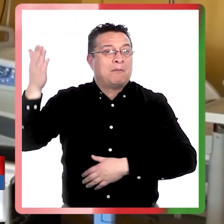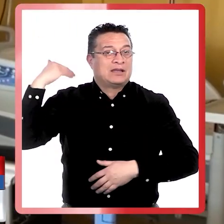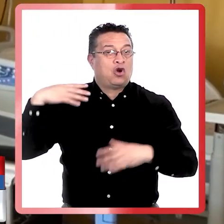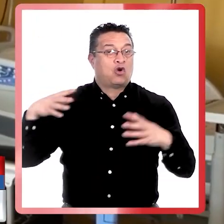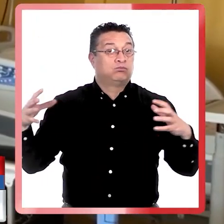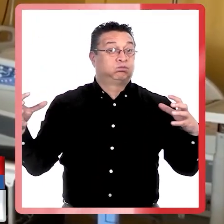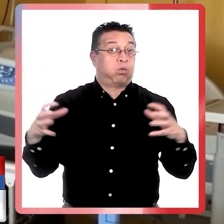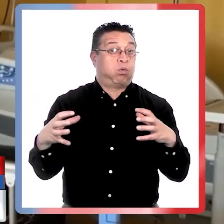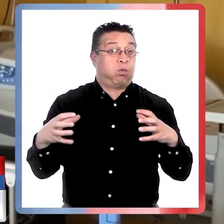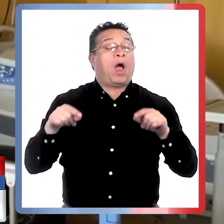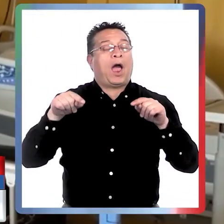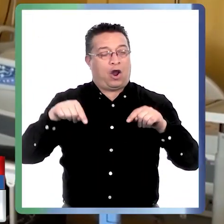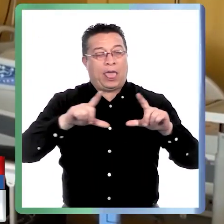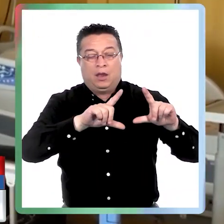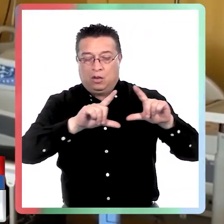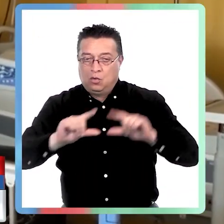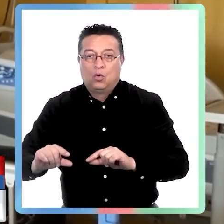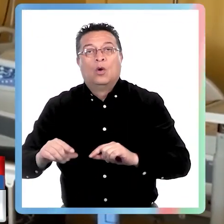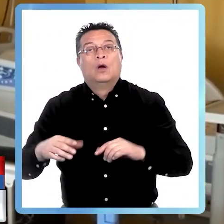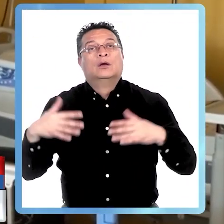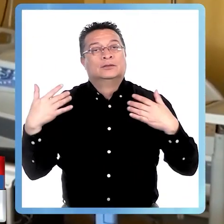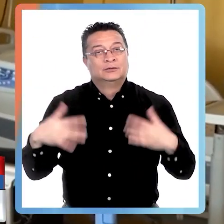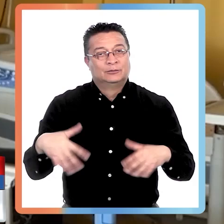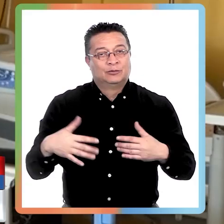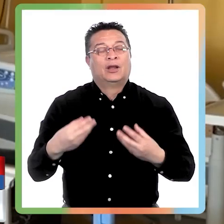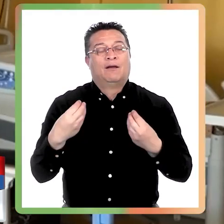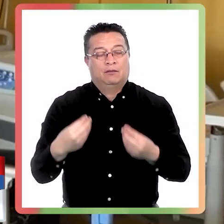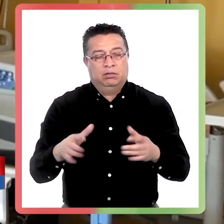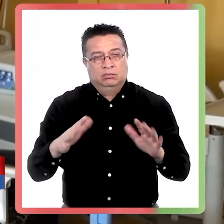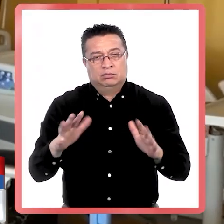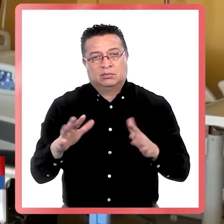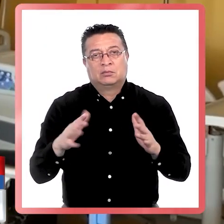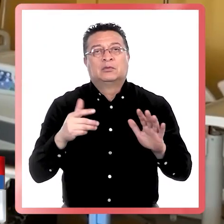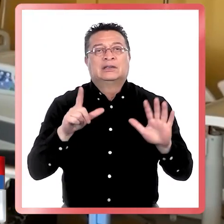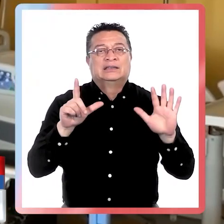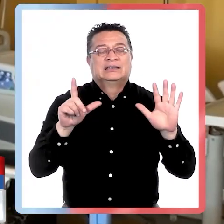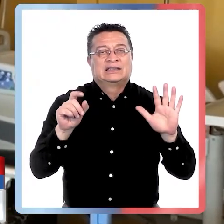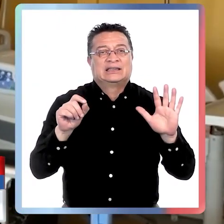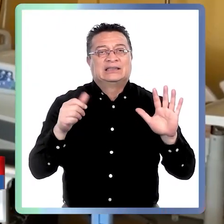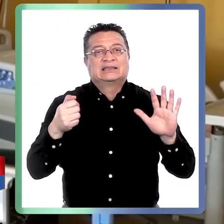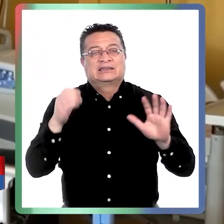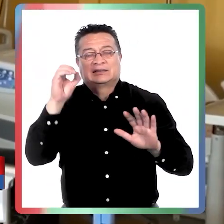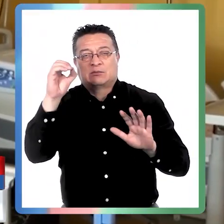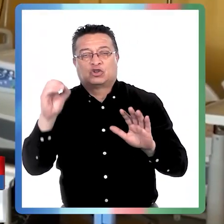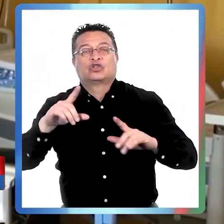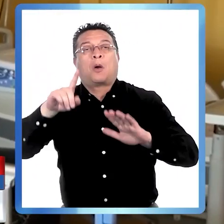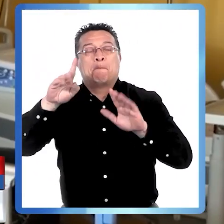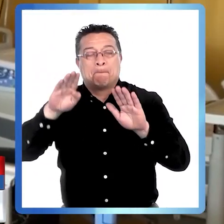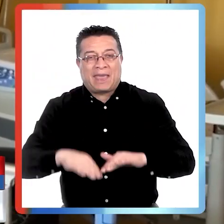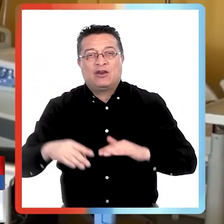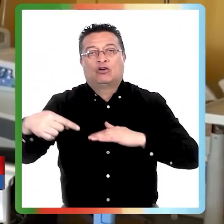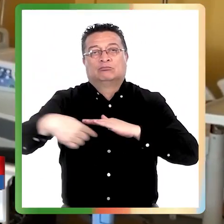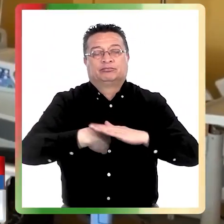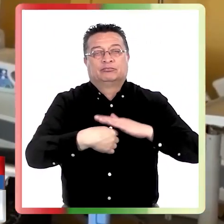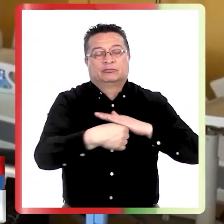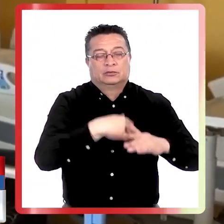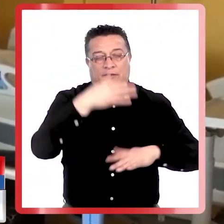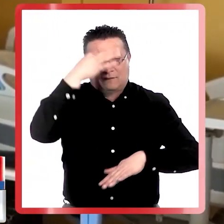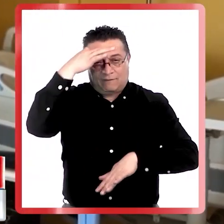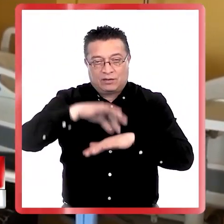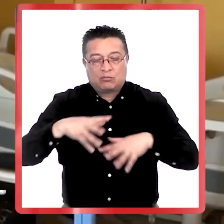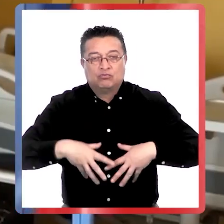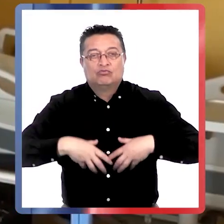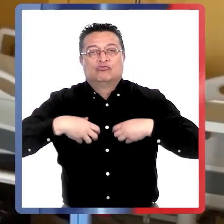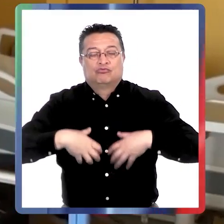con el año pasado, sí, hay una disminución importante, cercana al 70-60% de hospitalizaciones por